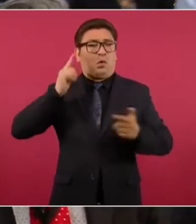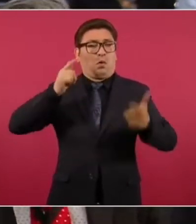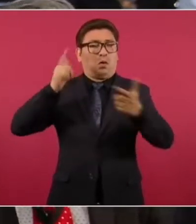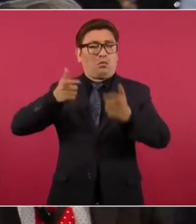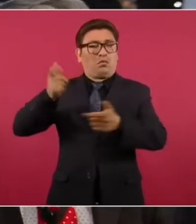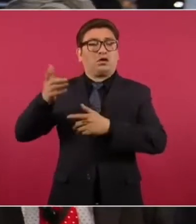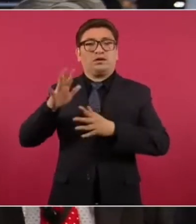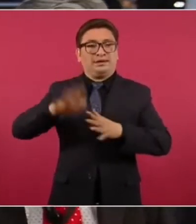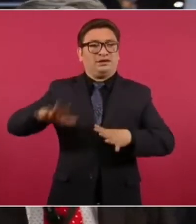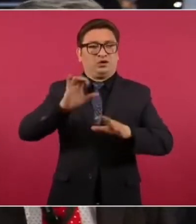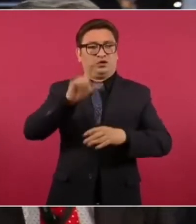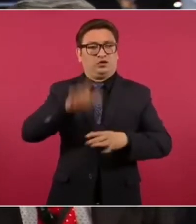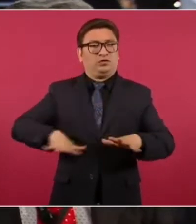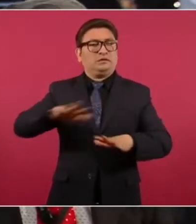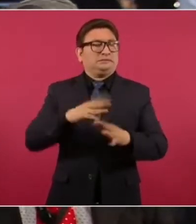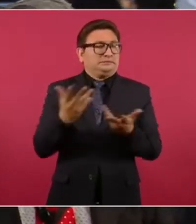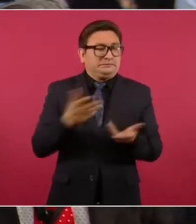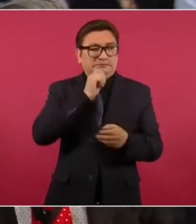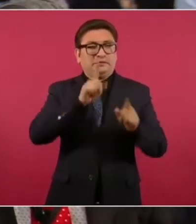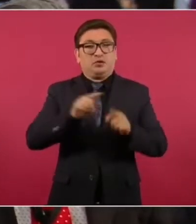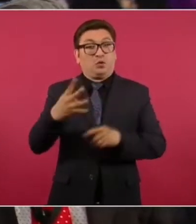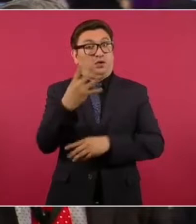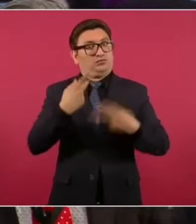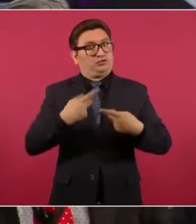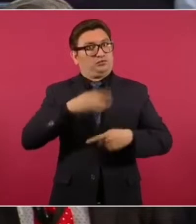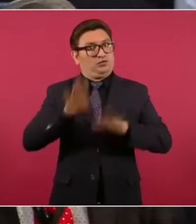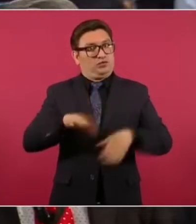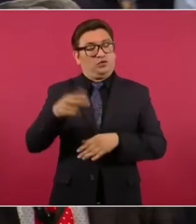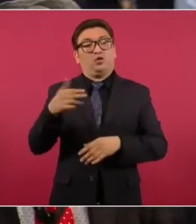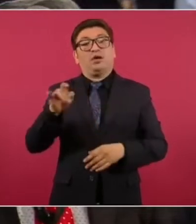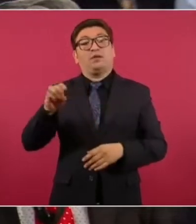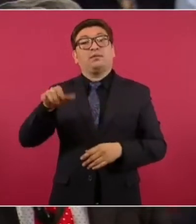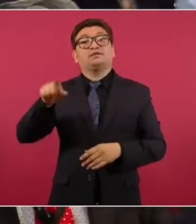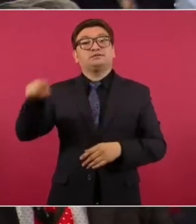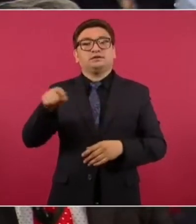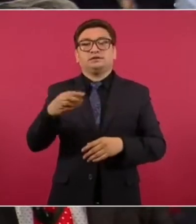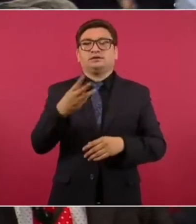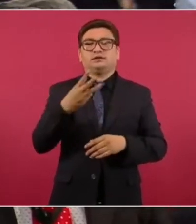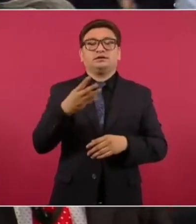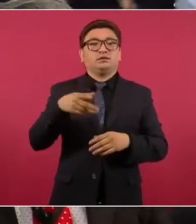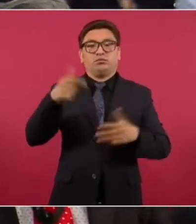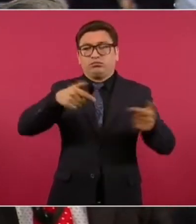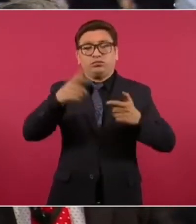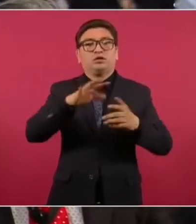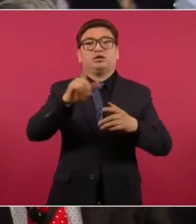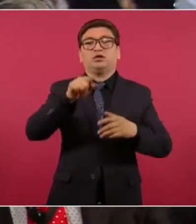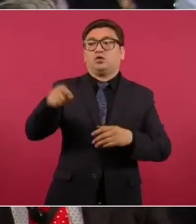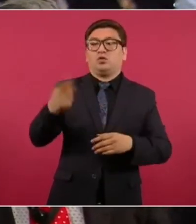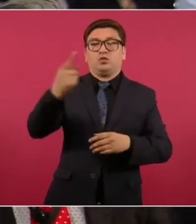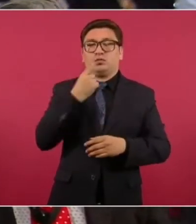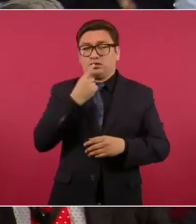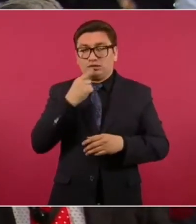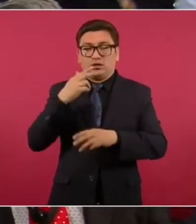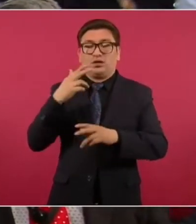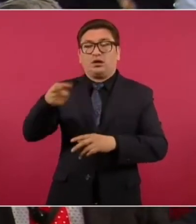una colonia y también hubo 4 muertos en Guaymas y 3 en la balacera y mataron a un guardia de